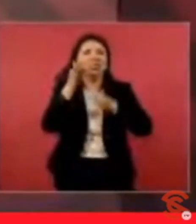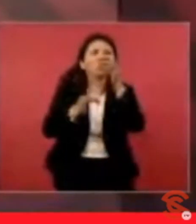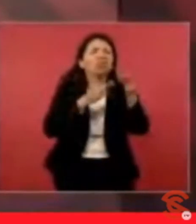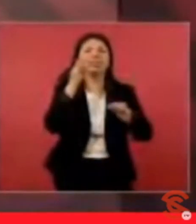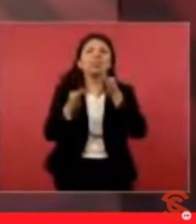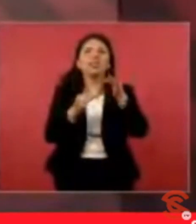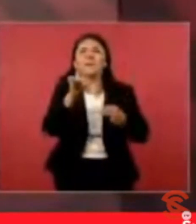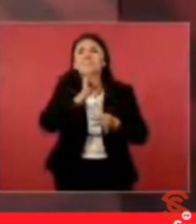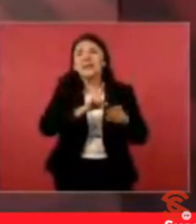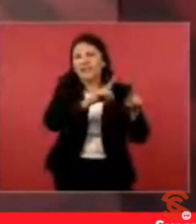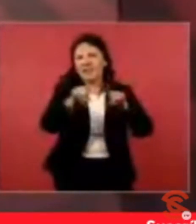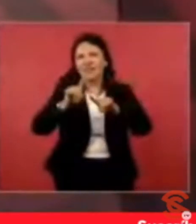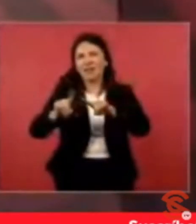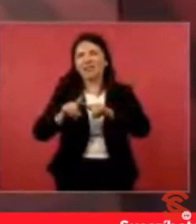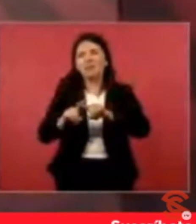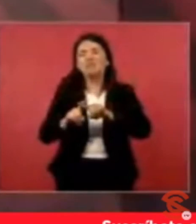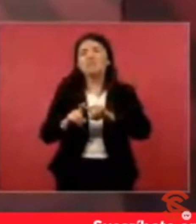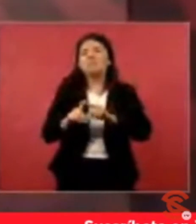y